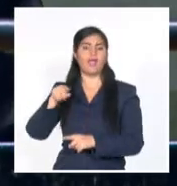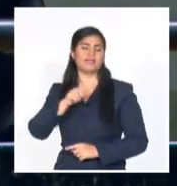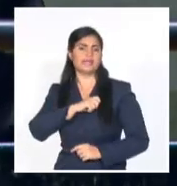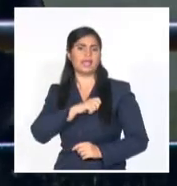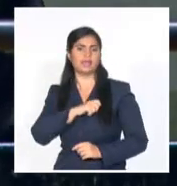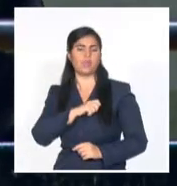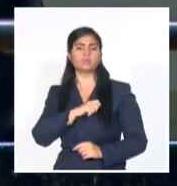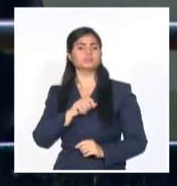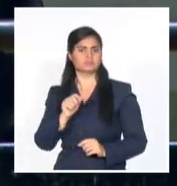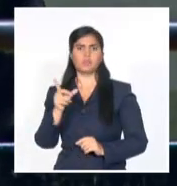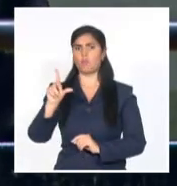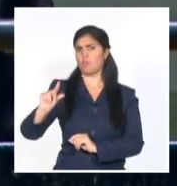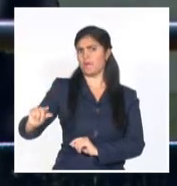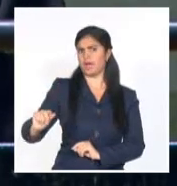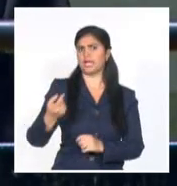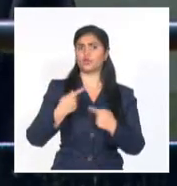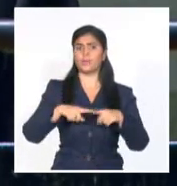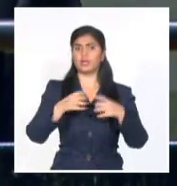industria eléctrica.